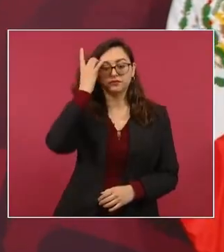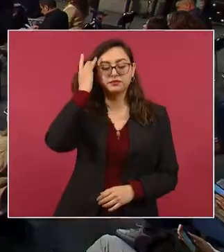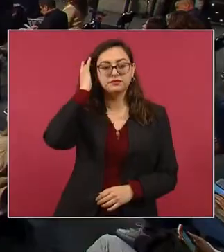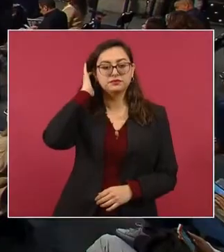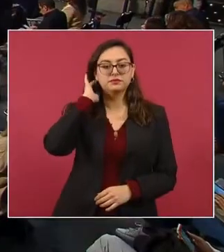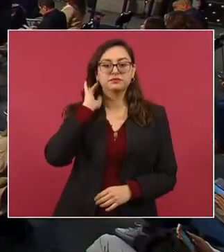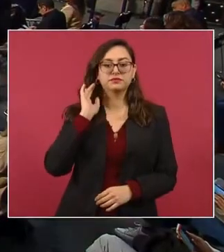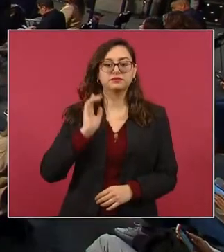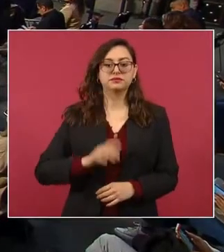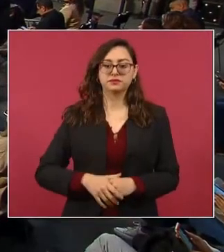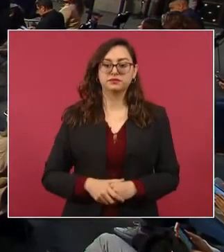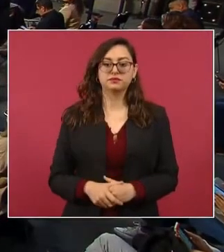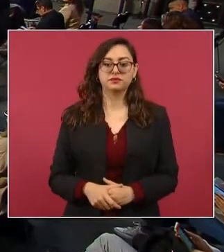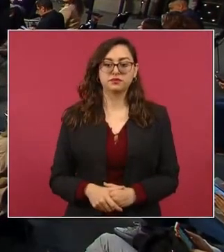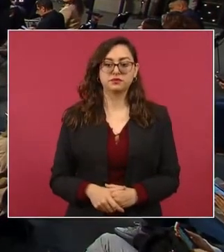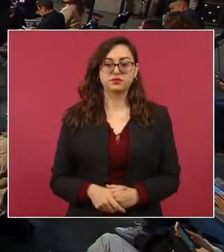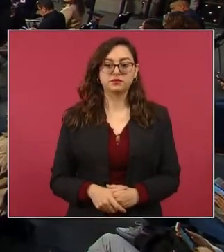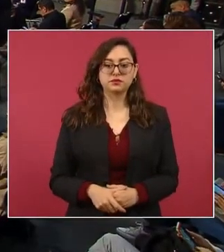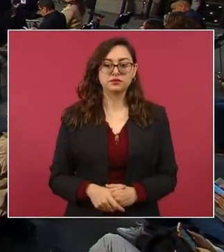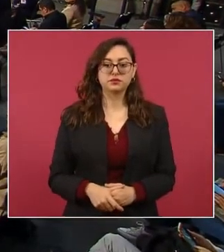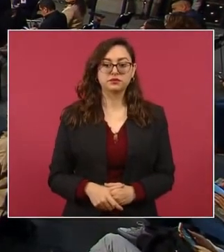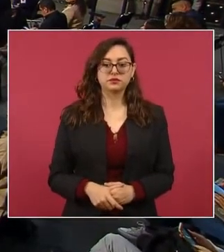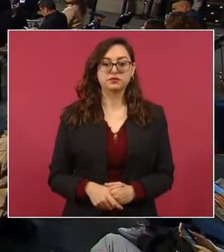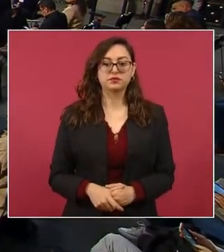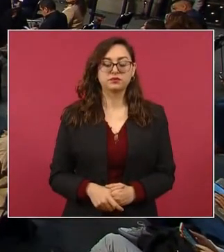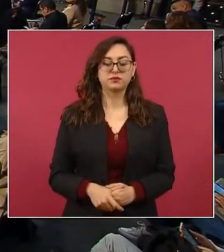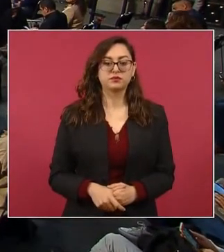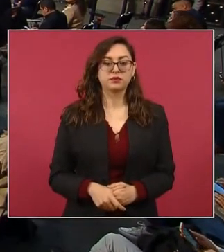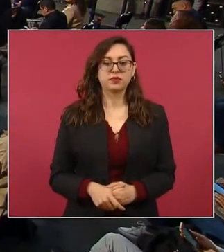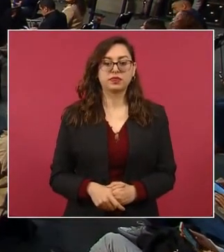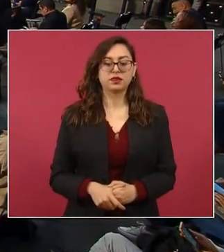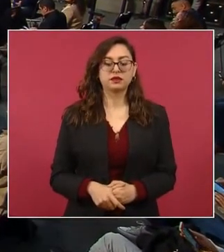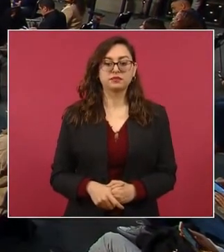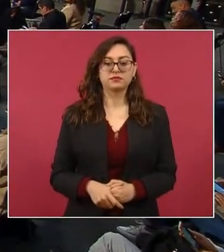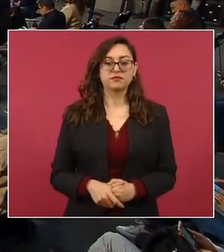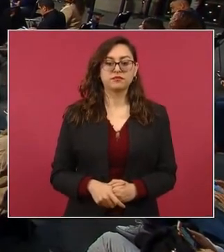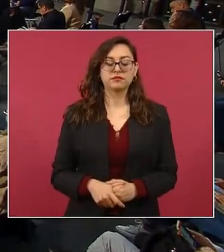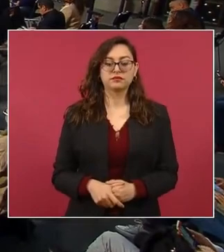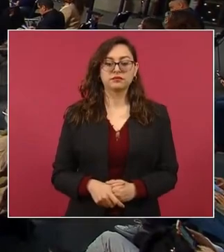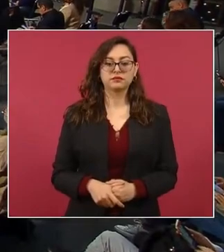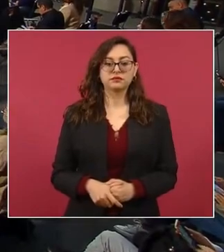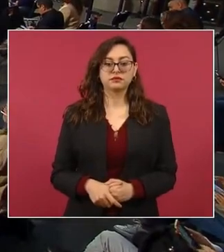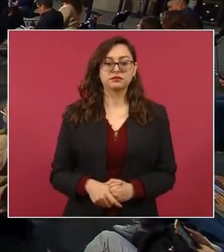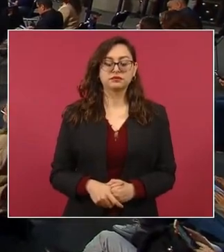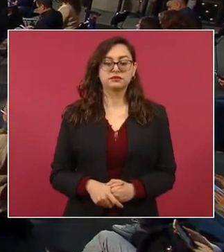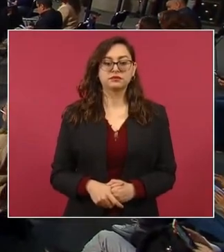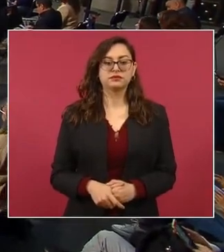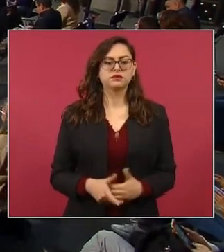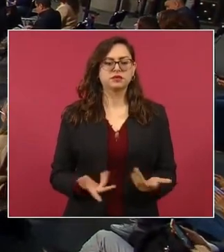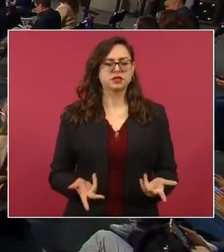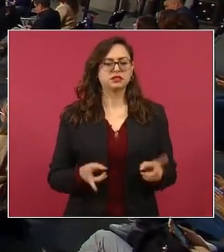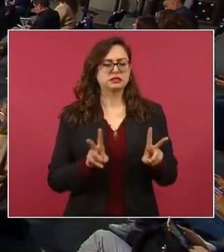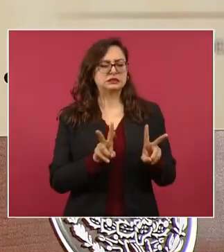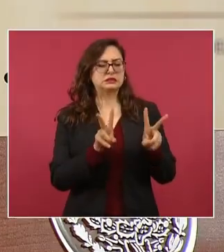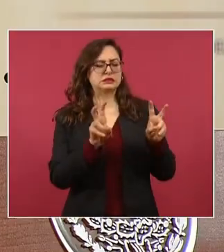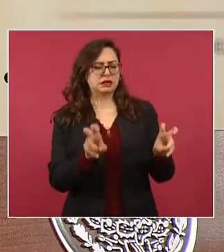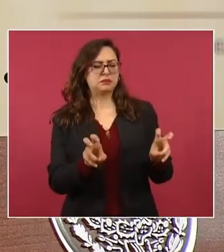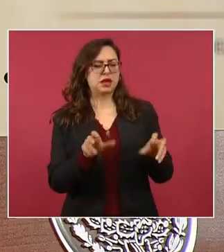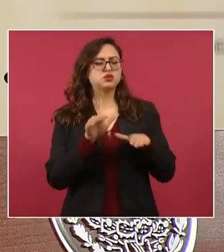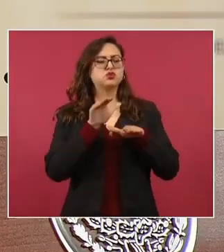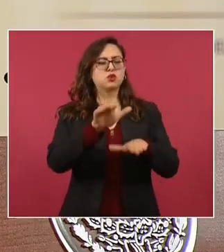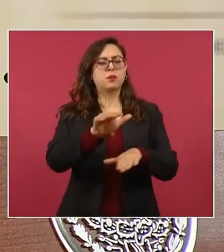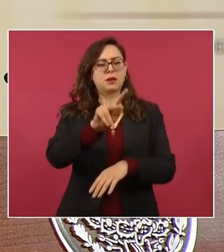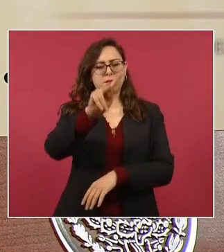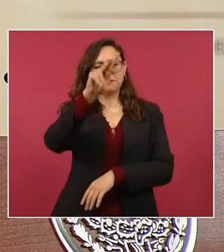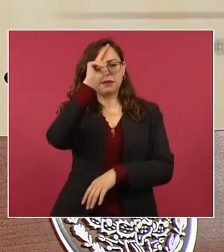¿Por qué no pones el fragmento donde trata el presidente Borghi lo de Perú?